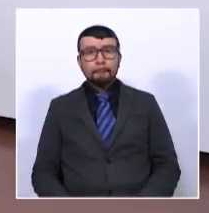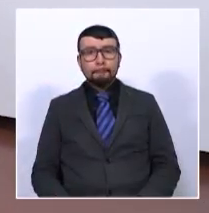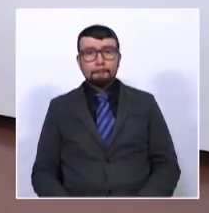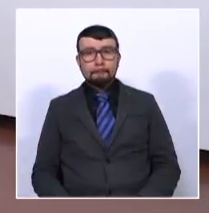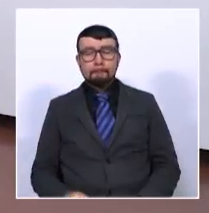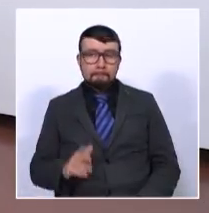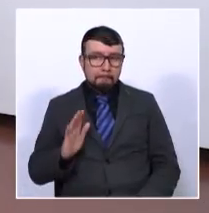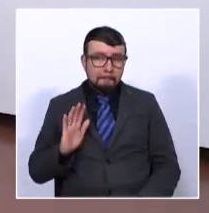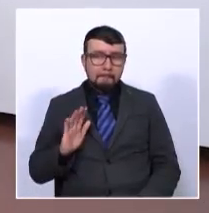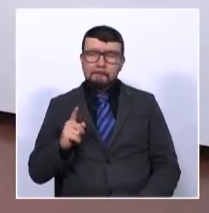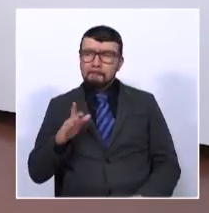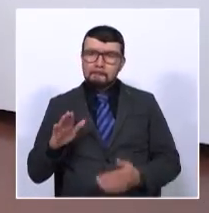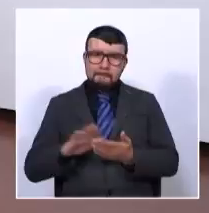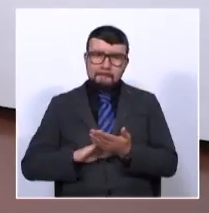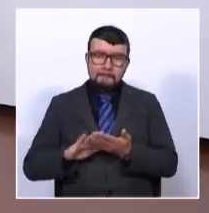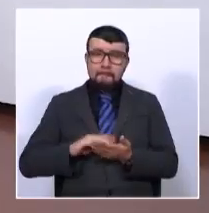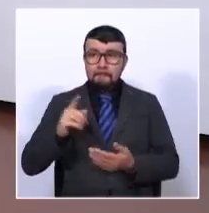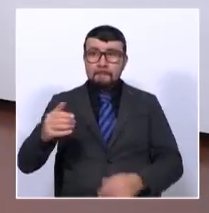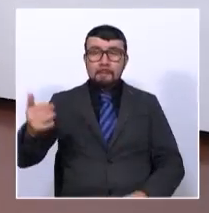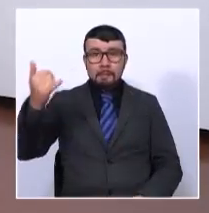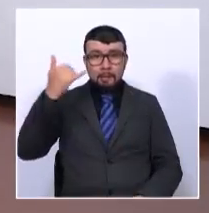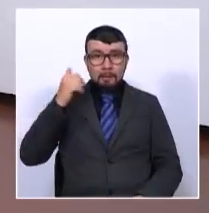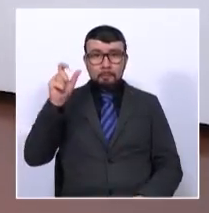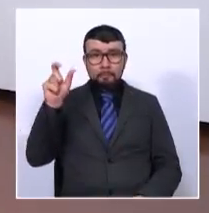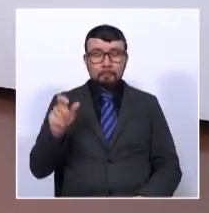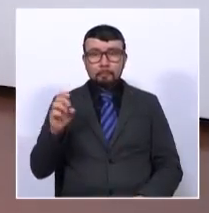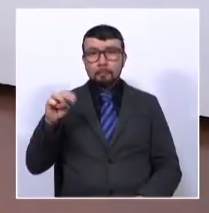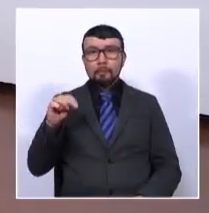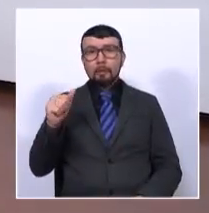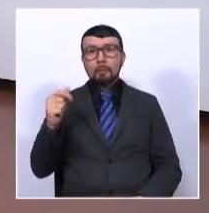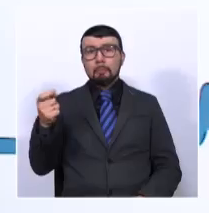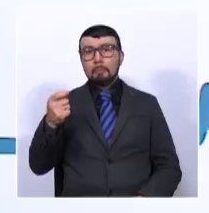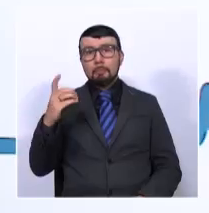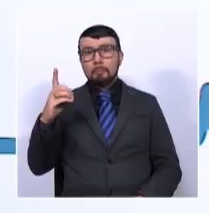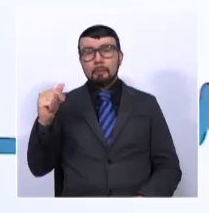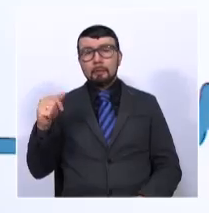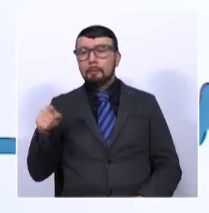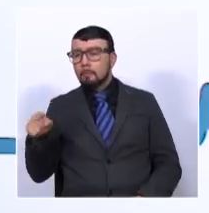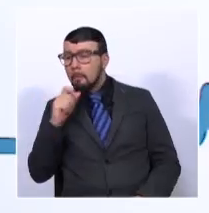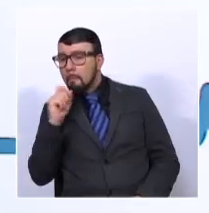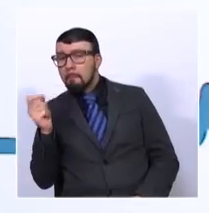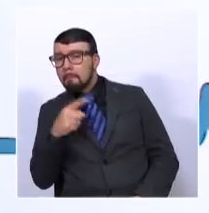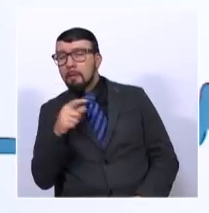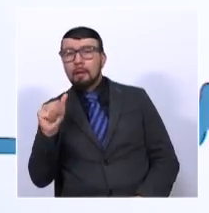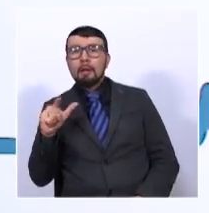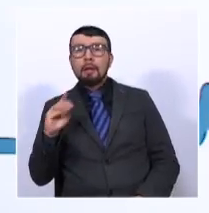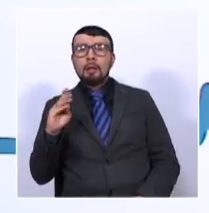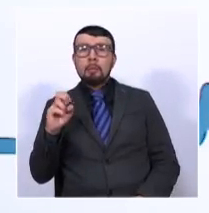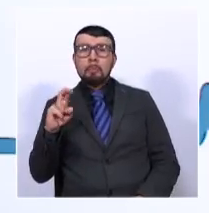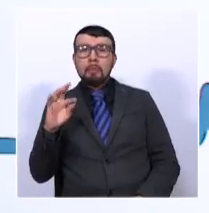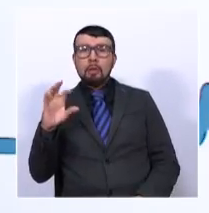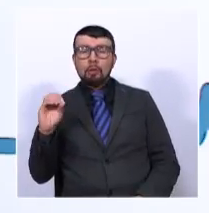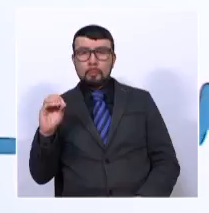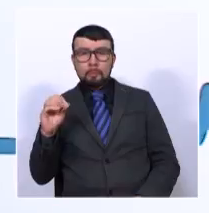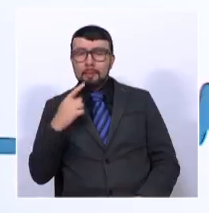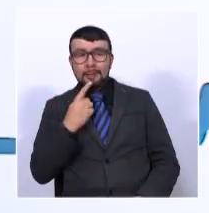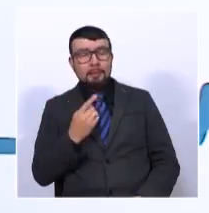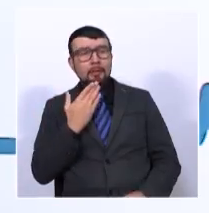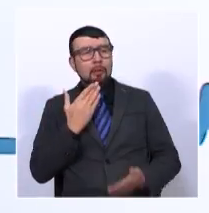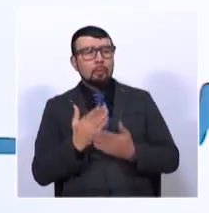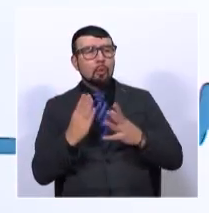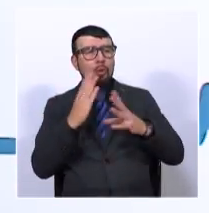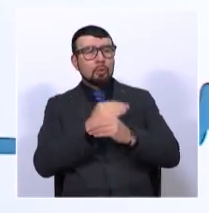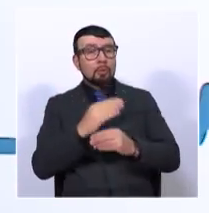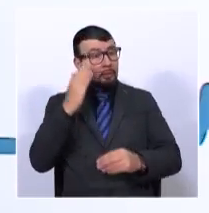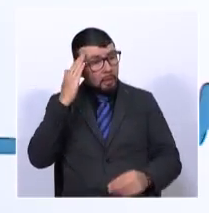Bueno, mientras entra la comunicación de Magda, dice Alberto Calvo. Buenas noches. Yo sé que la tos